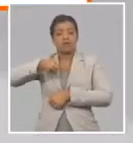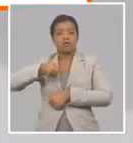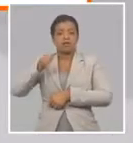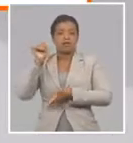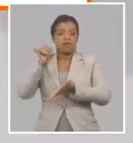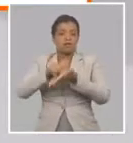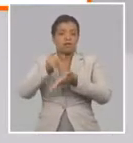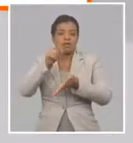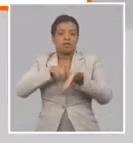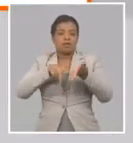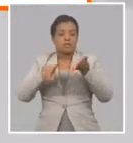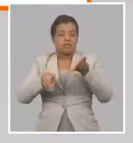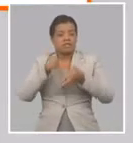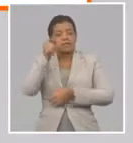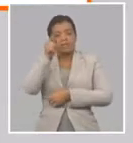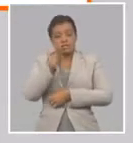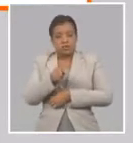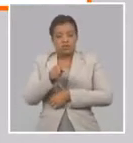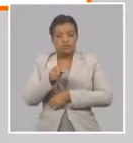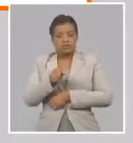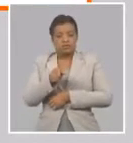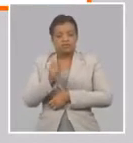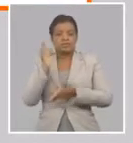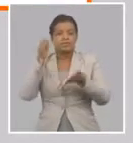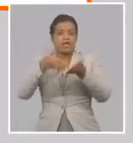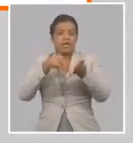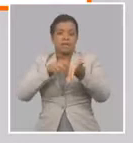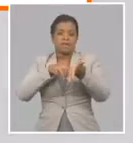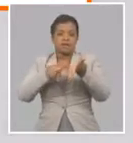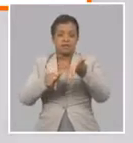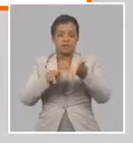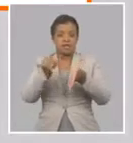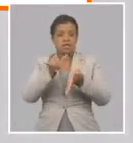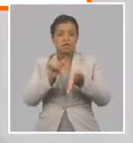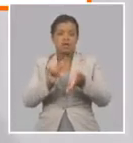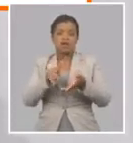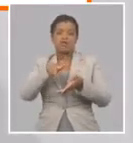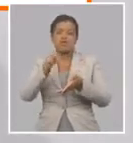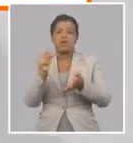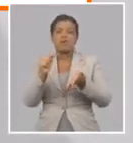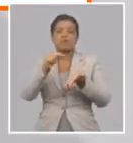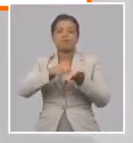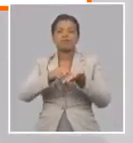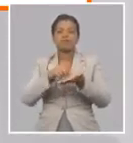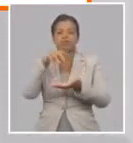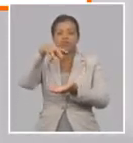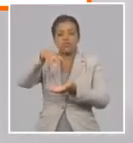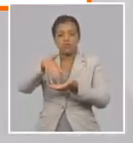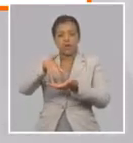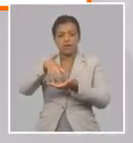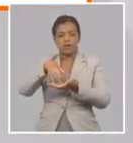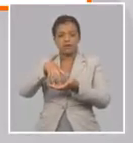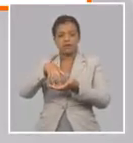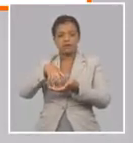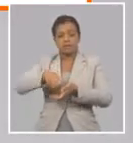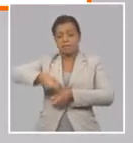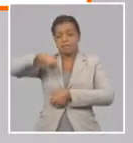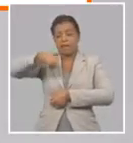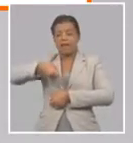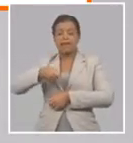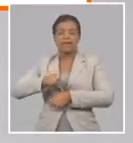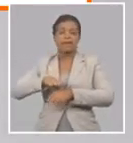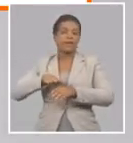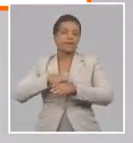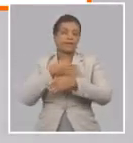provincias en las personas de cook no sólo esto sino incorporar nuevos puntos también para el despacho recientemente estuvimos